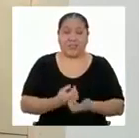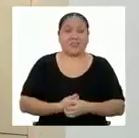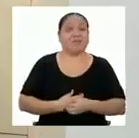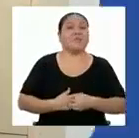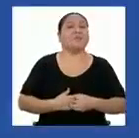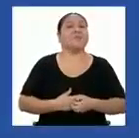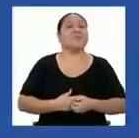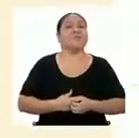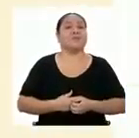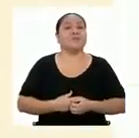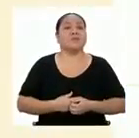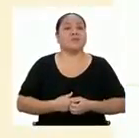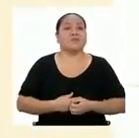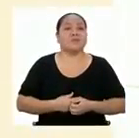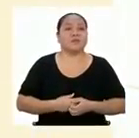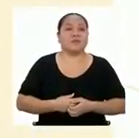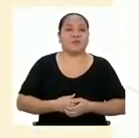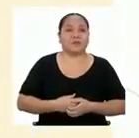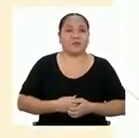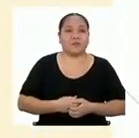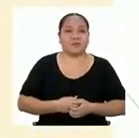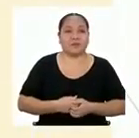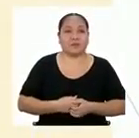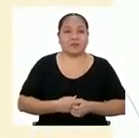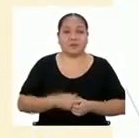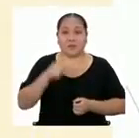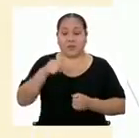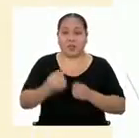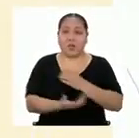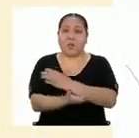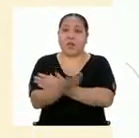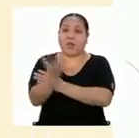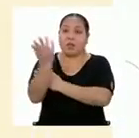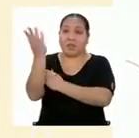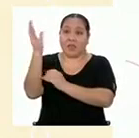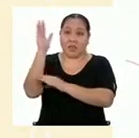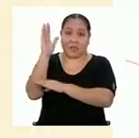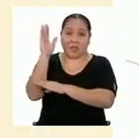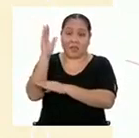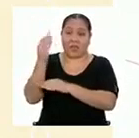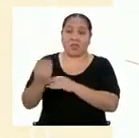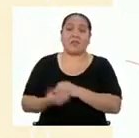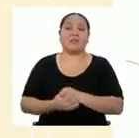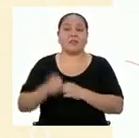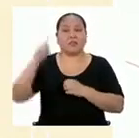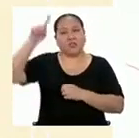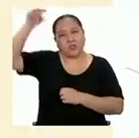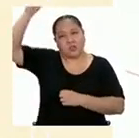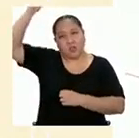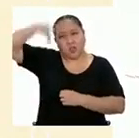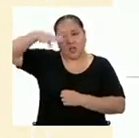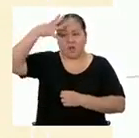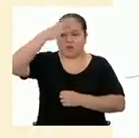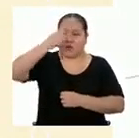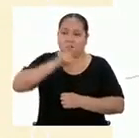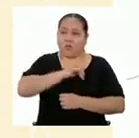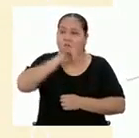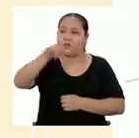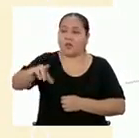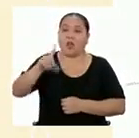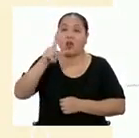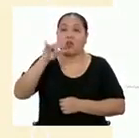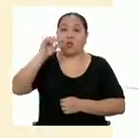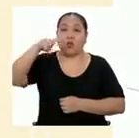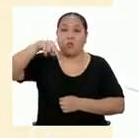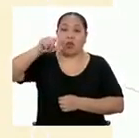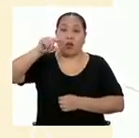Claro. Aquí voy. Era una mañana soleada y muy bonita cuando fui a Lunahuaná. Pegado a